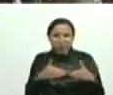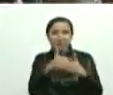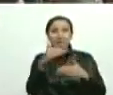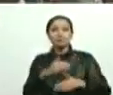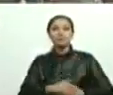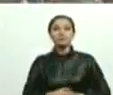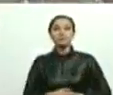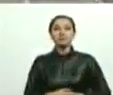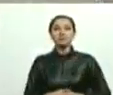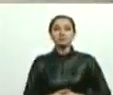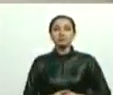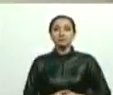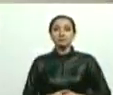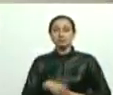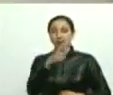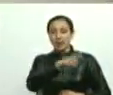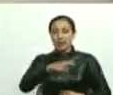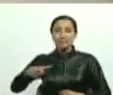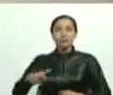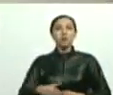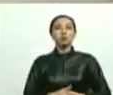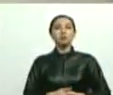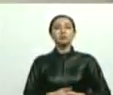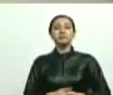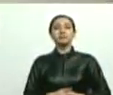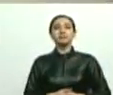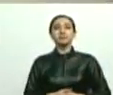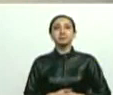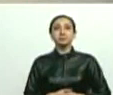al que pretenda